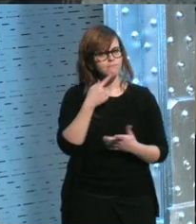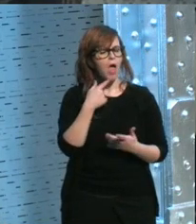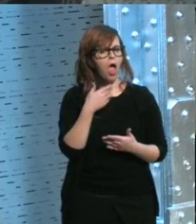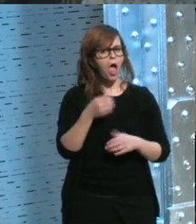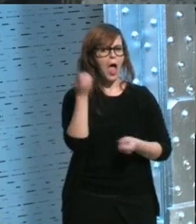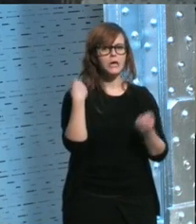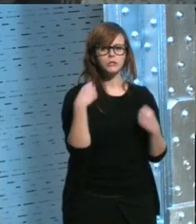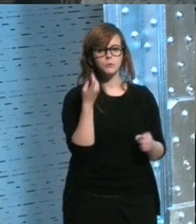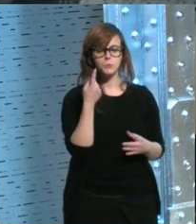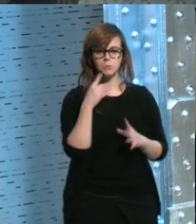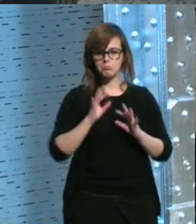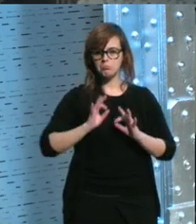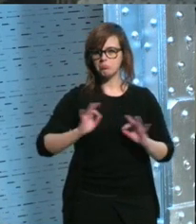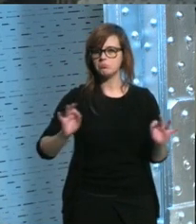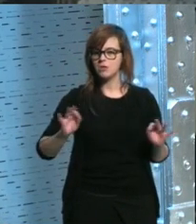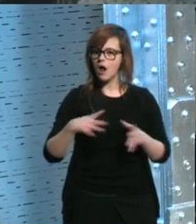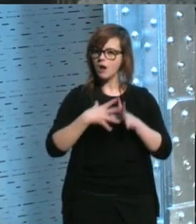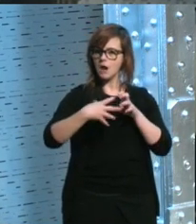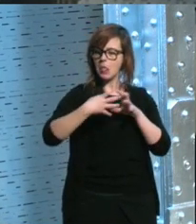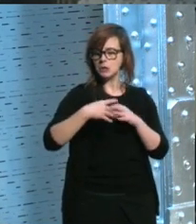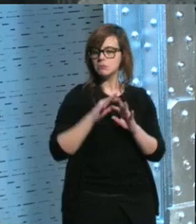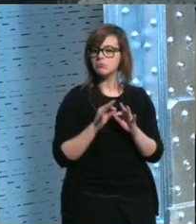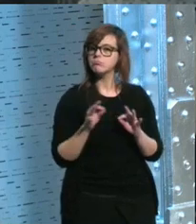modesta, relaciones modestas,